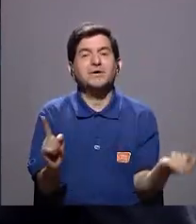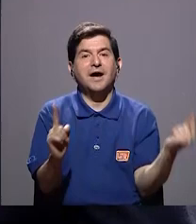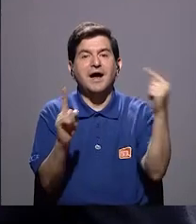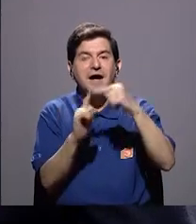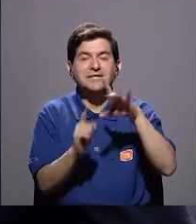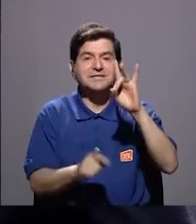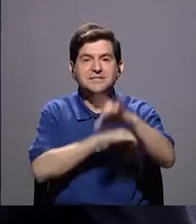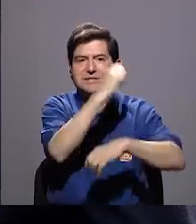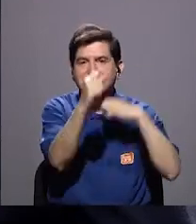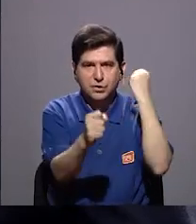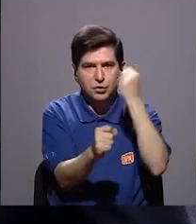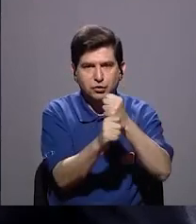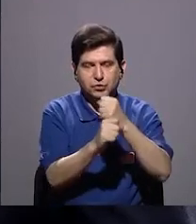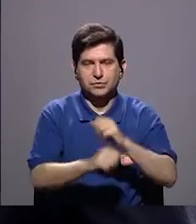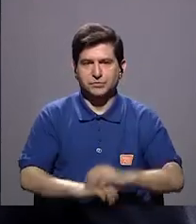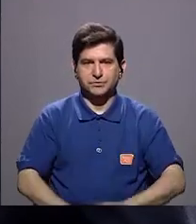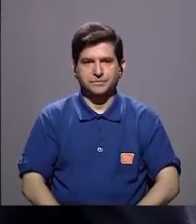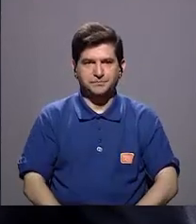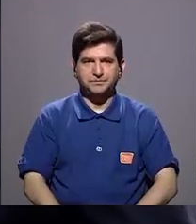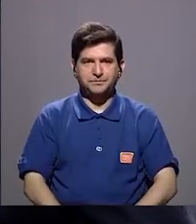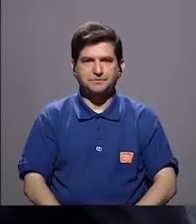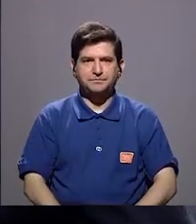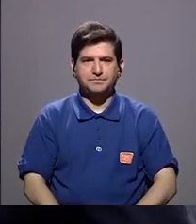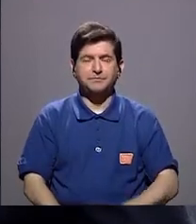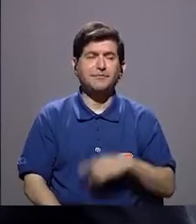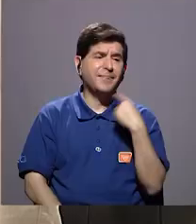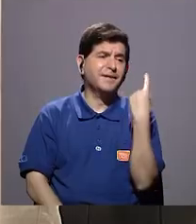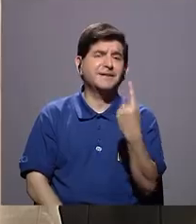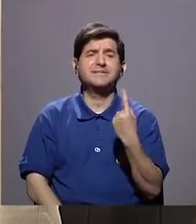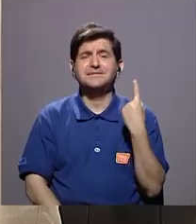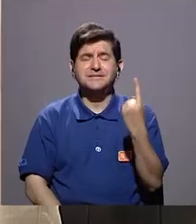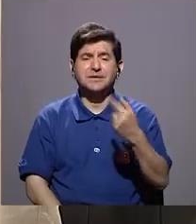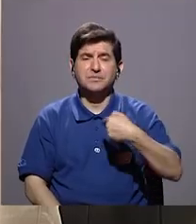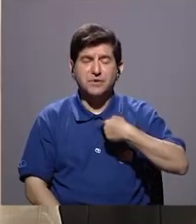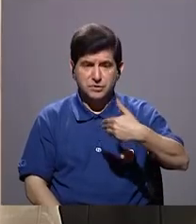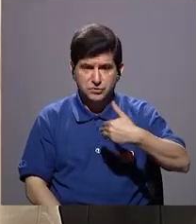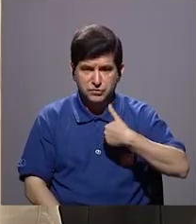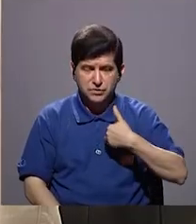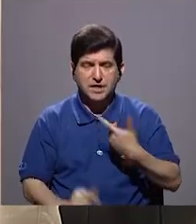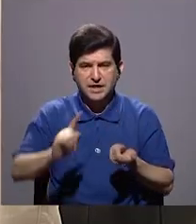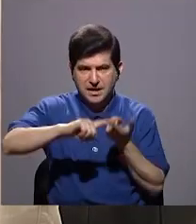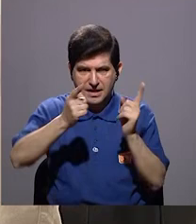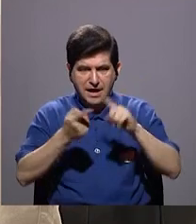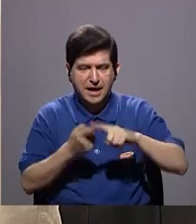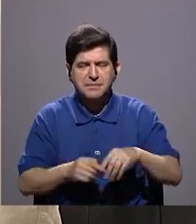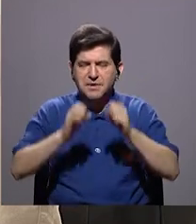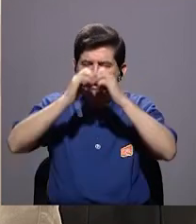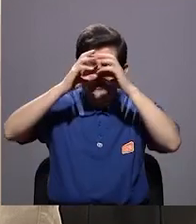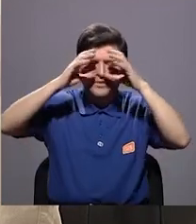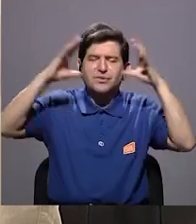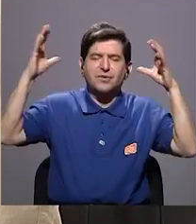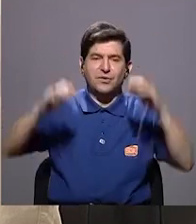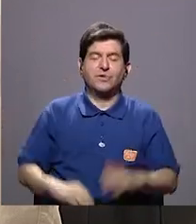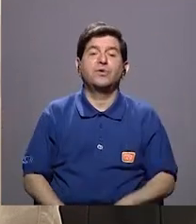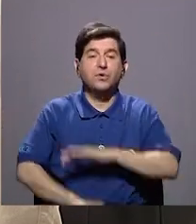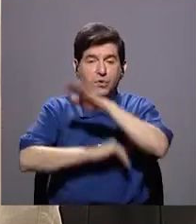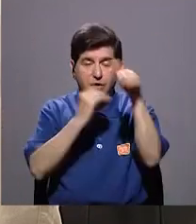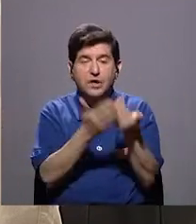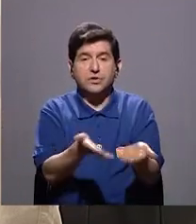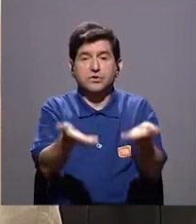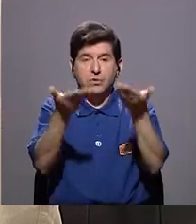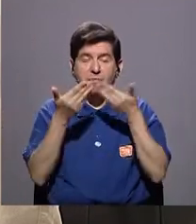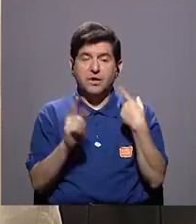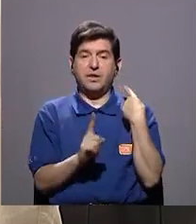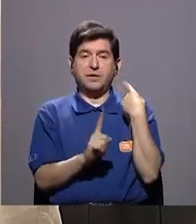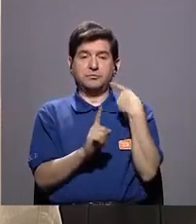hasta los 8 años de edad. Siempre y cuando tenga yo un amigo imaginario, que todo me lo dé